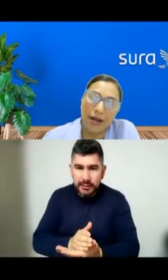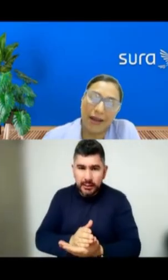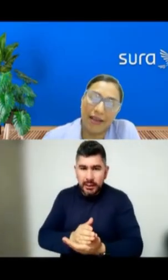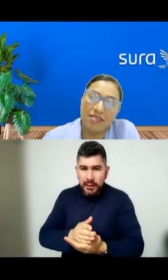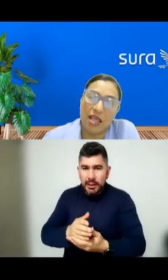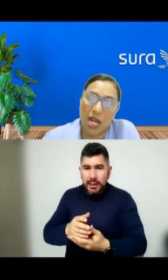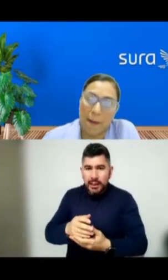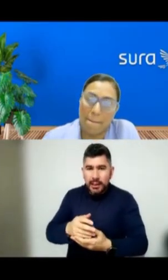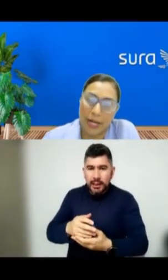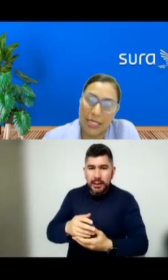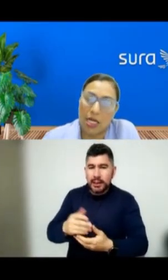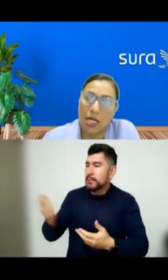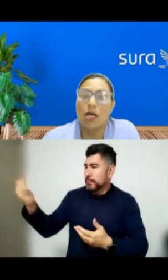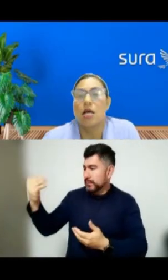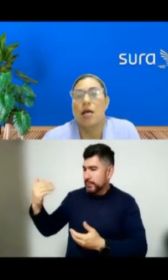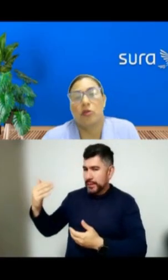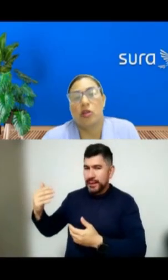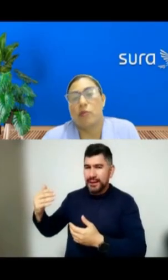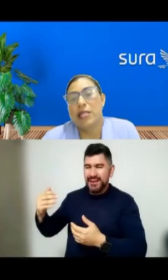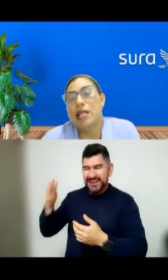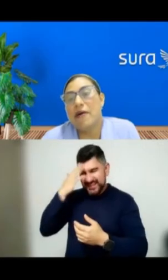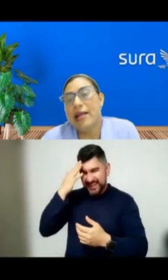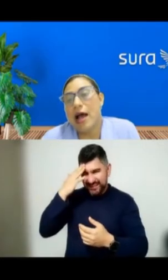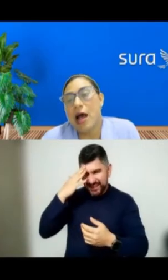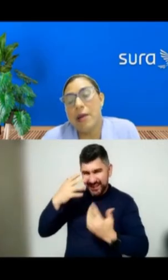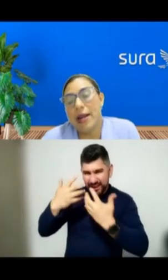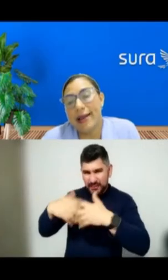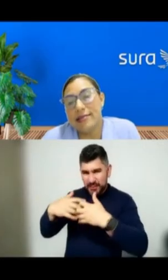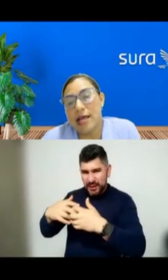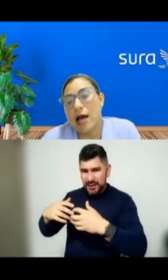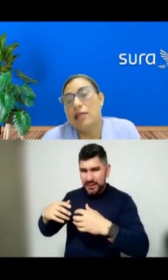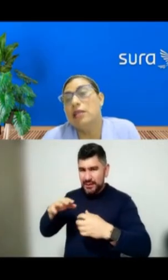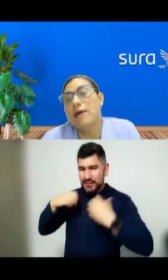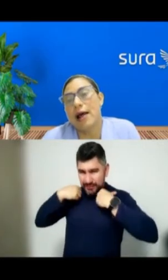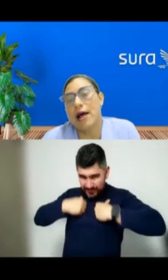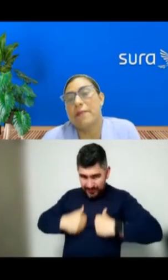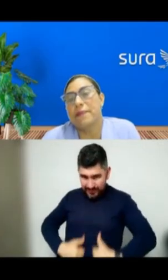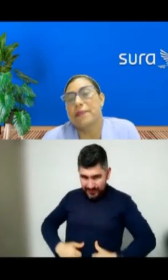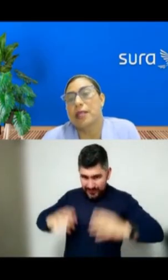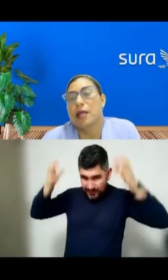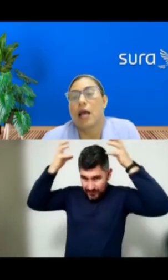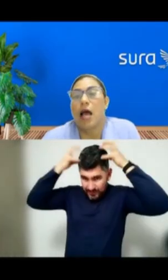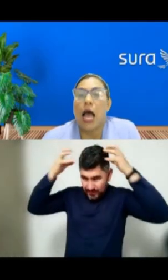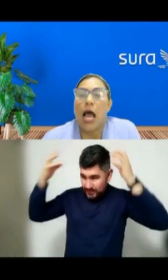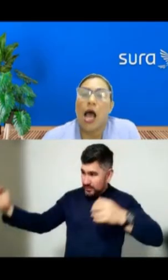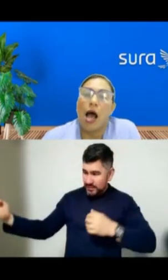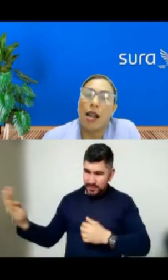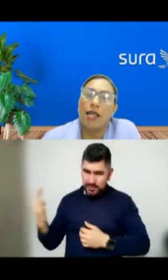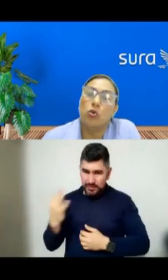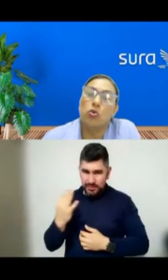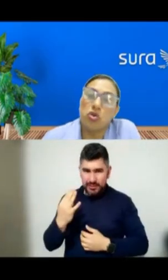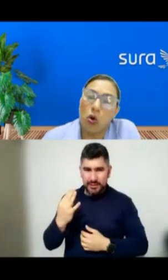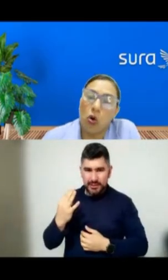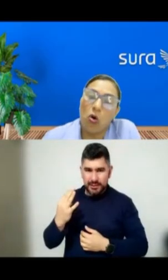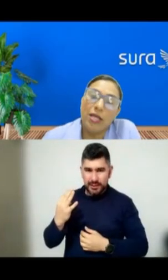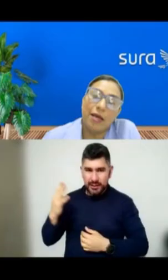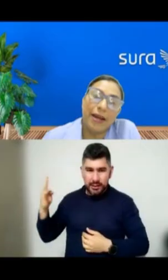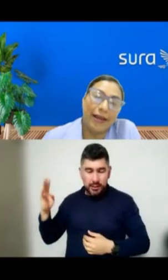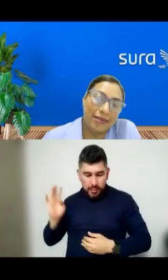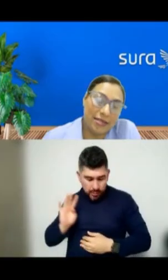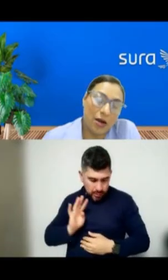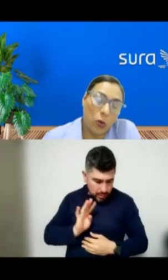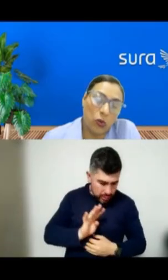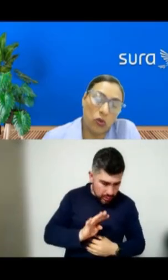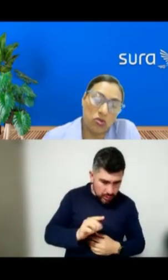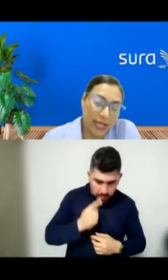a la brigada de emergencia de la empresa. Posteriormente, la brigada de emergencia activará a la institución o